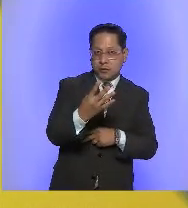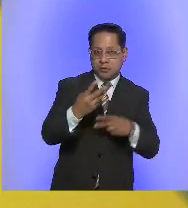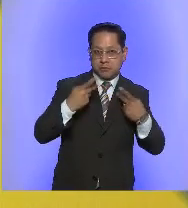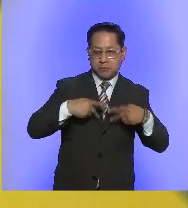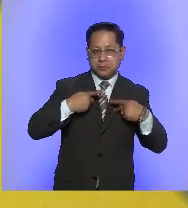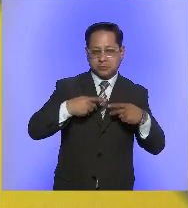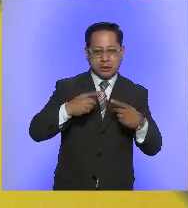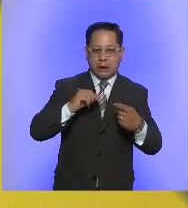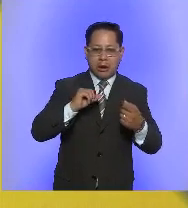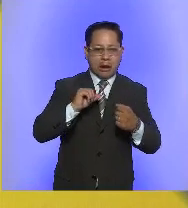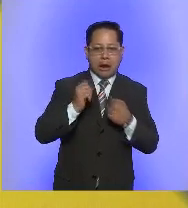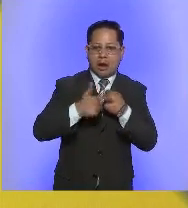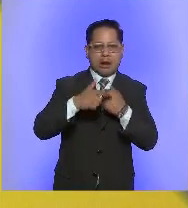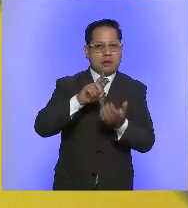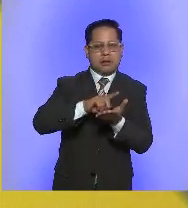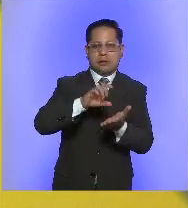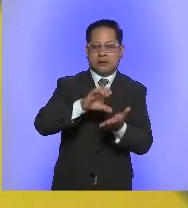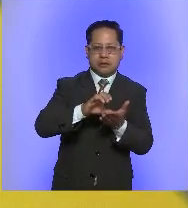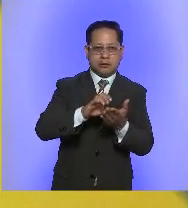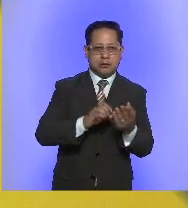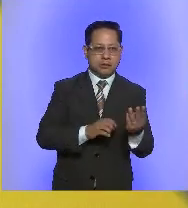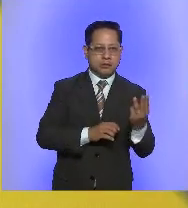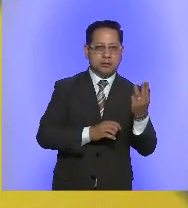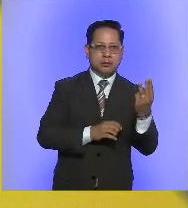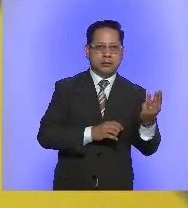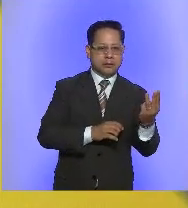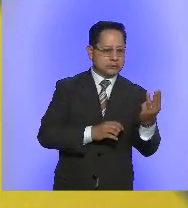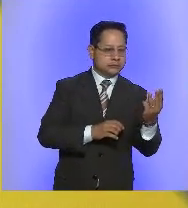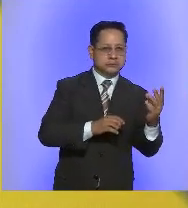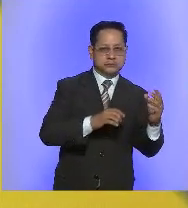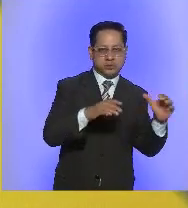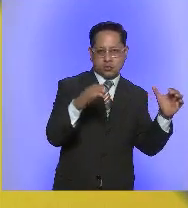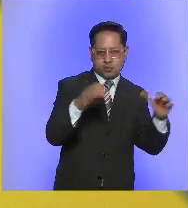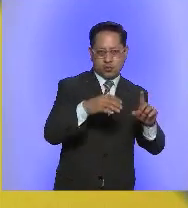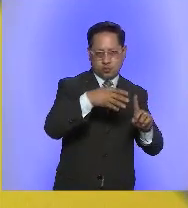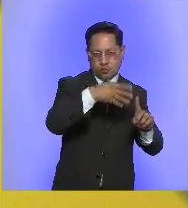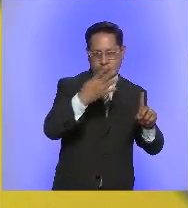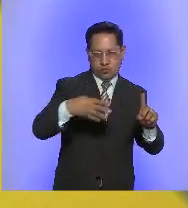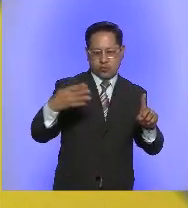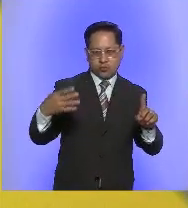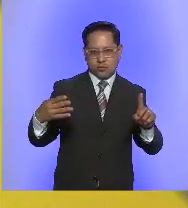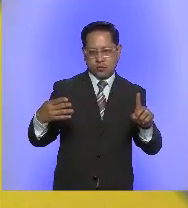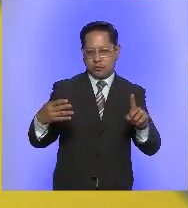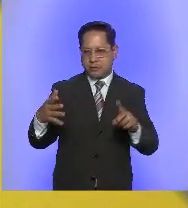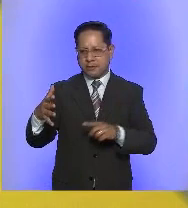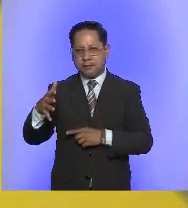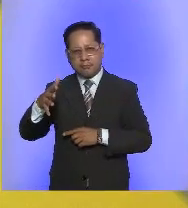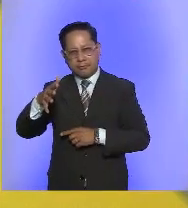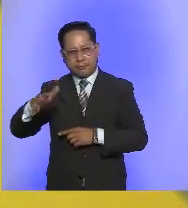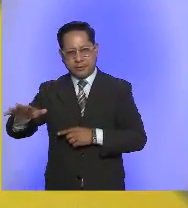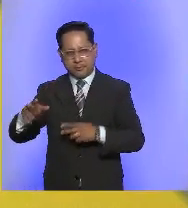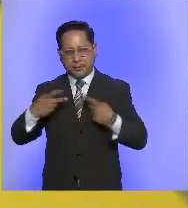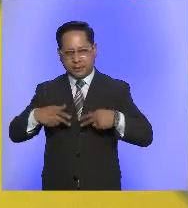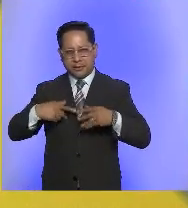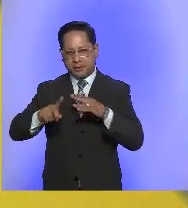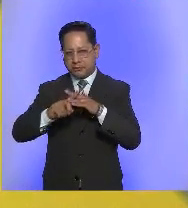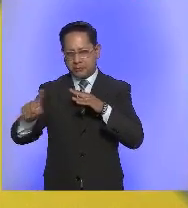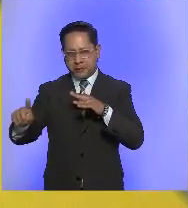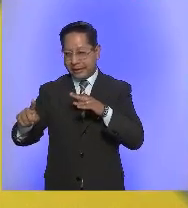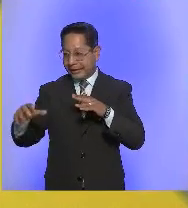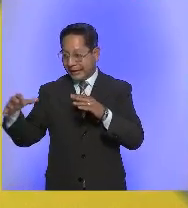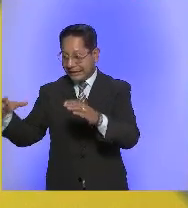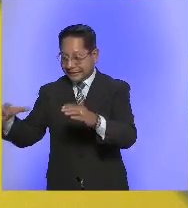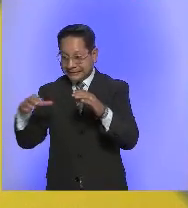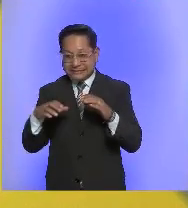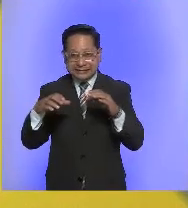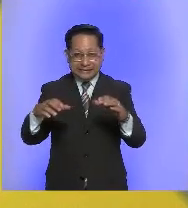diversidad sexual y tenemos más de 10 migrantes. Ah, pues esos grupos tenemos que